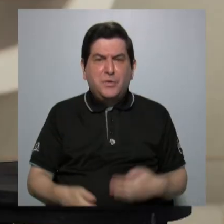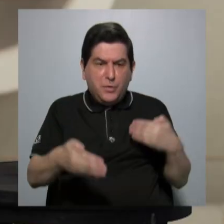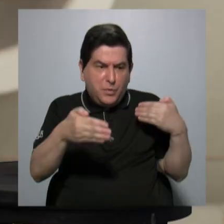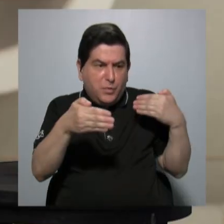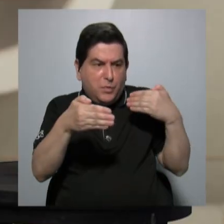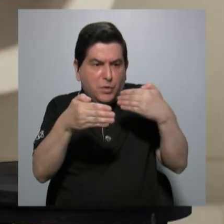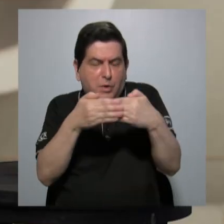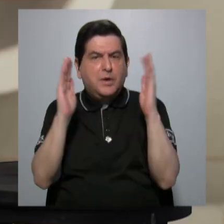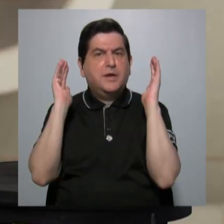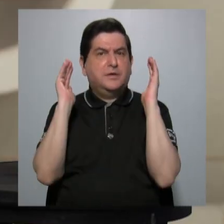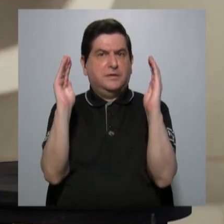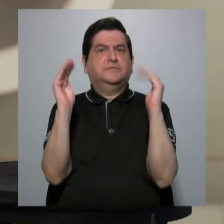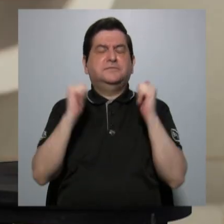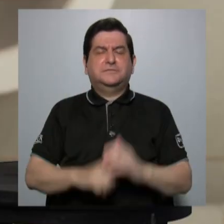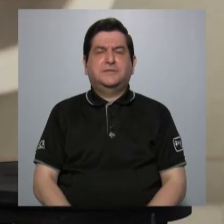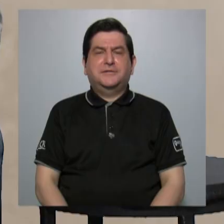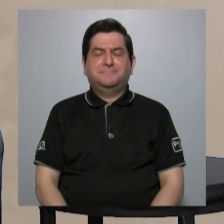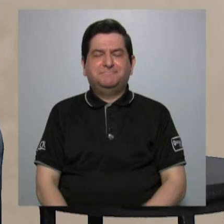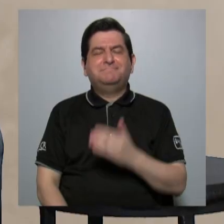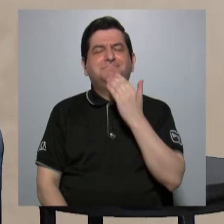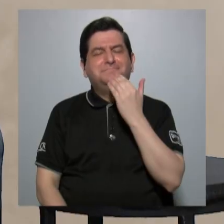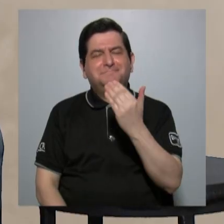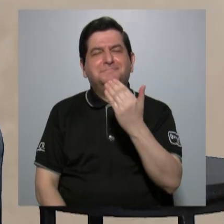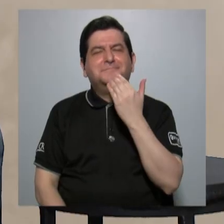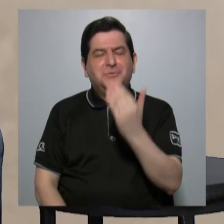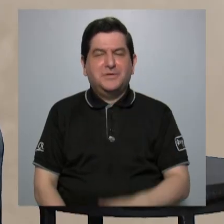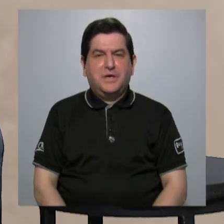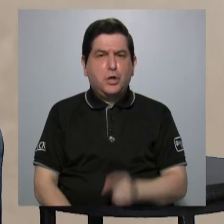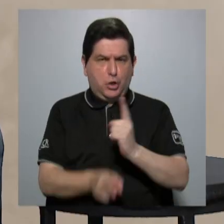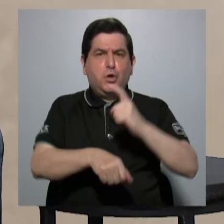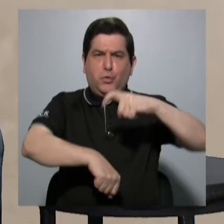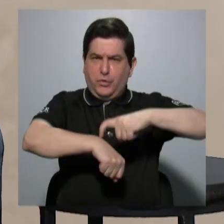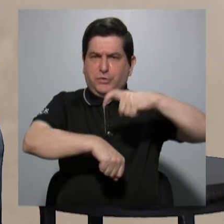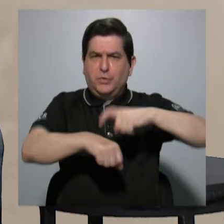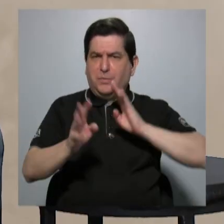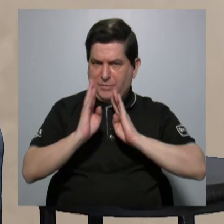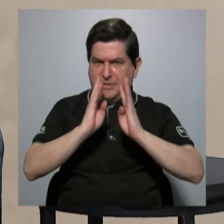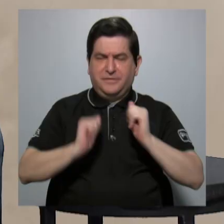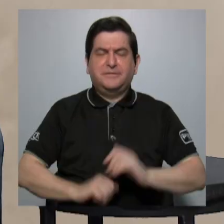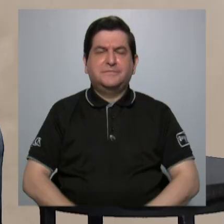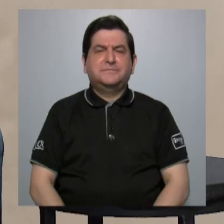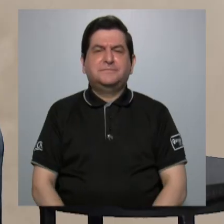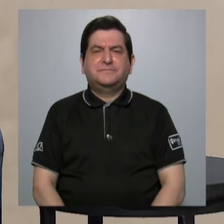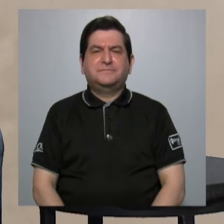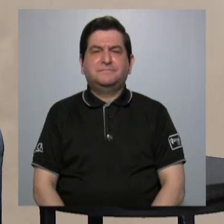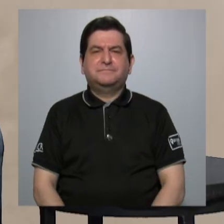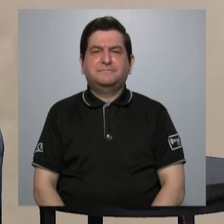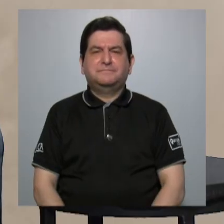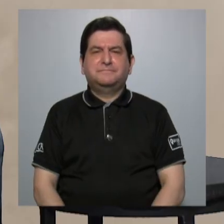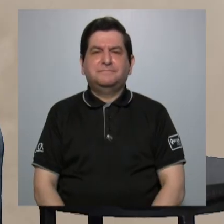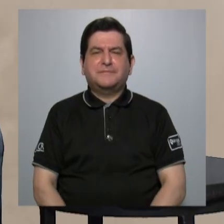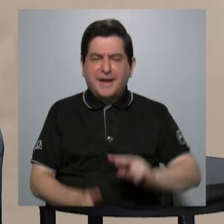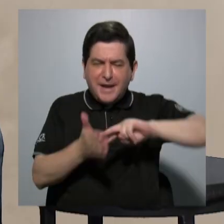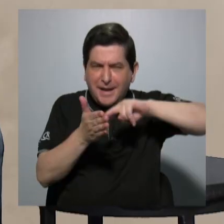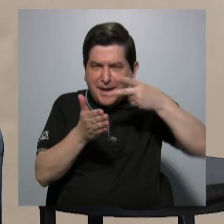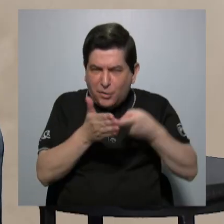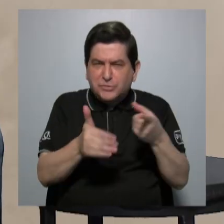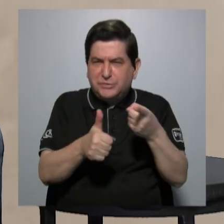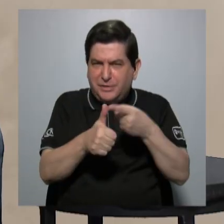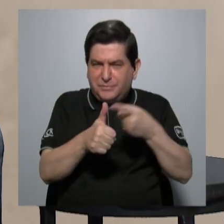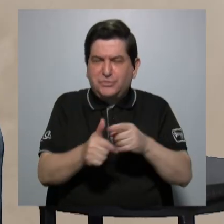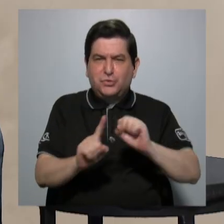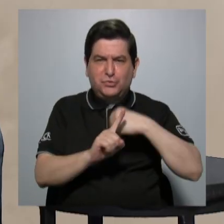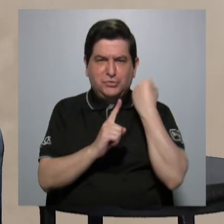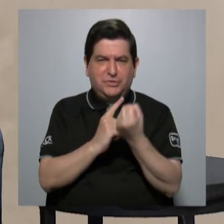nos viene es muy grande. Sí, y muchísimas gracias y muy oportuno. Vamos a ver si conceptualizamos